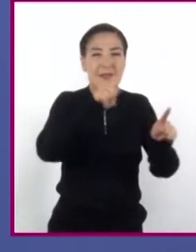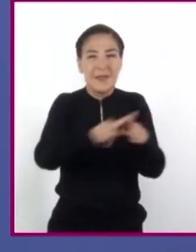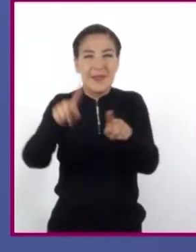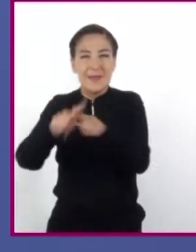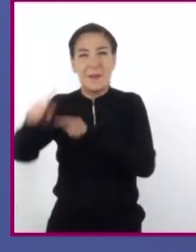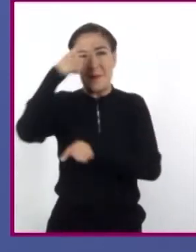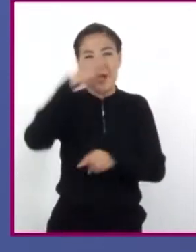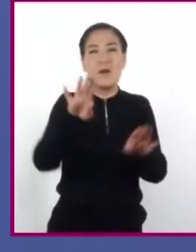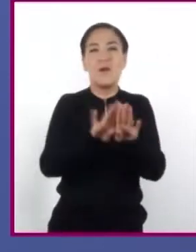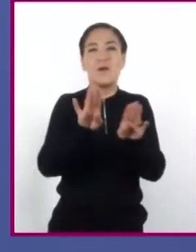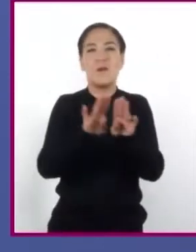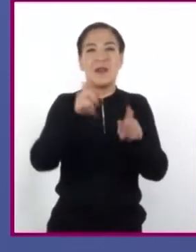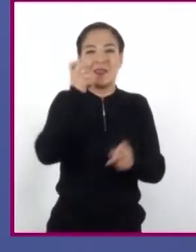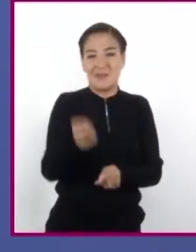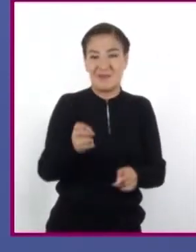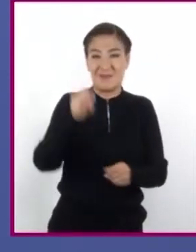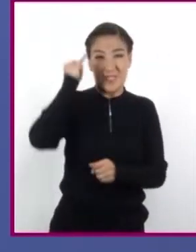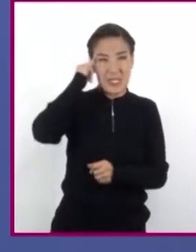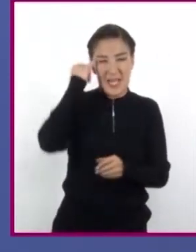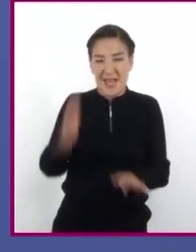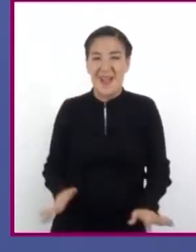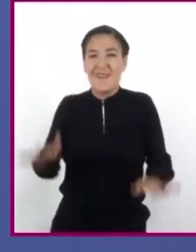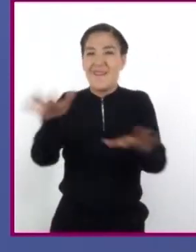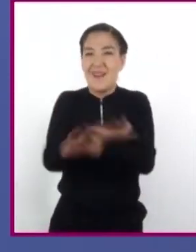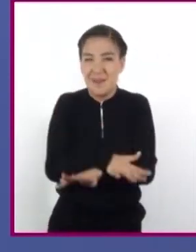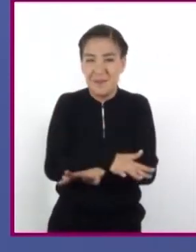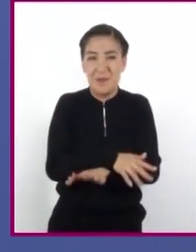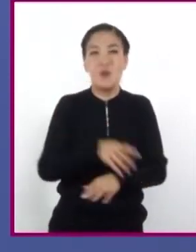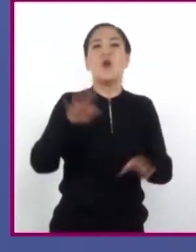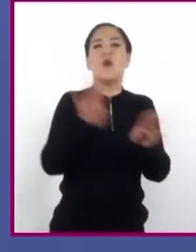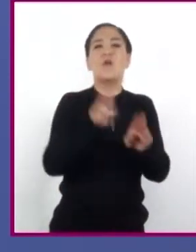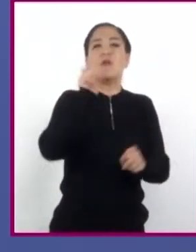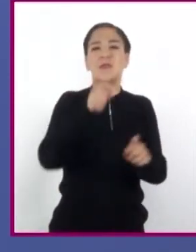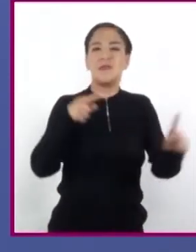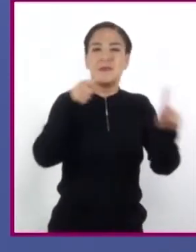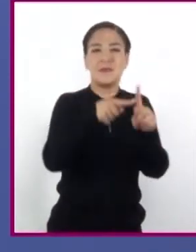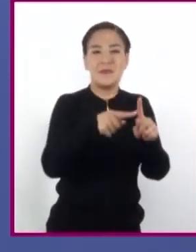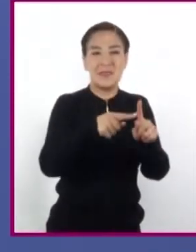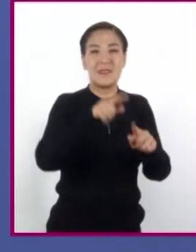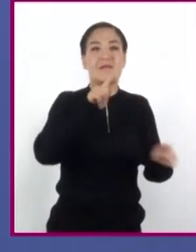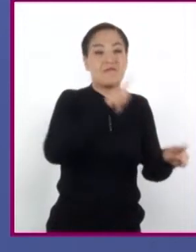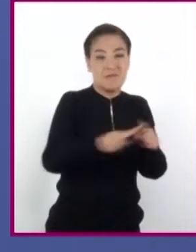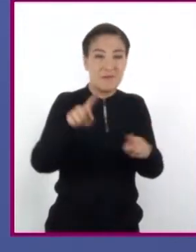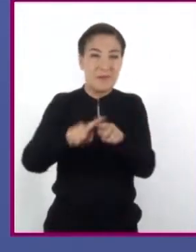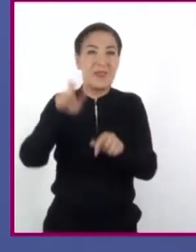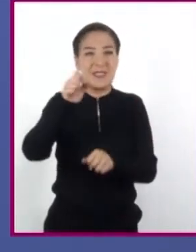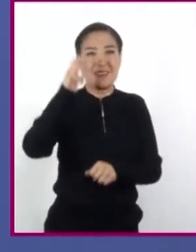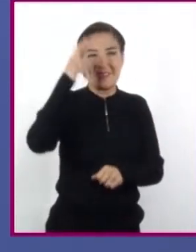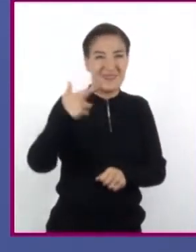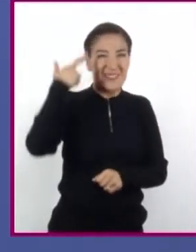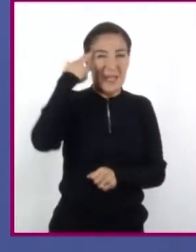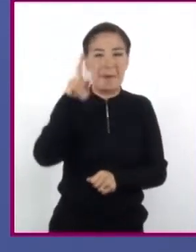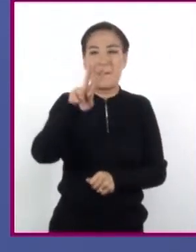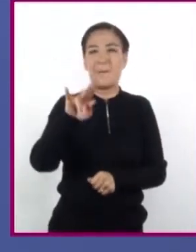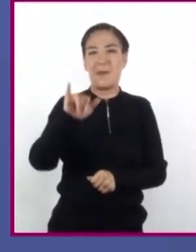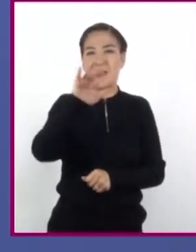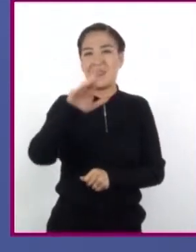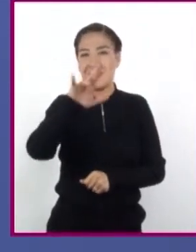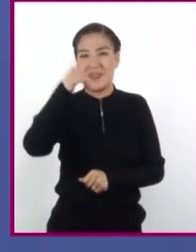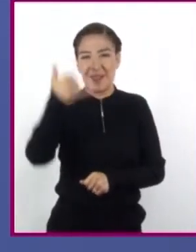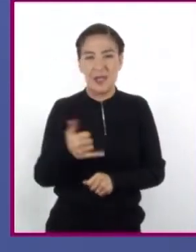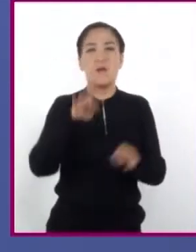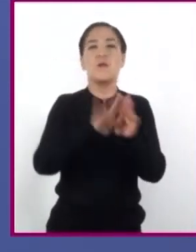la conversión de los indígenas. De manera general, el clero regular y el virrey pretendían hacerlo visitando a